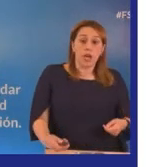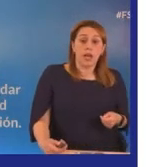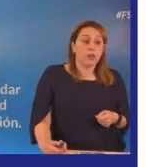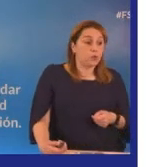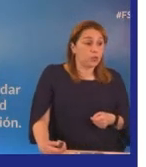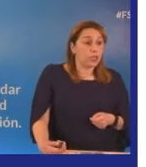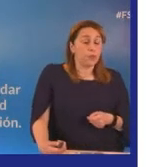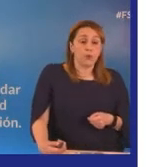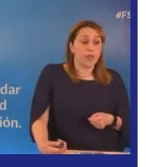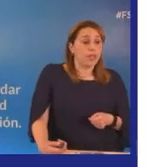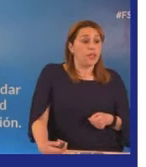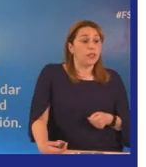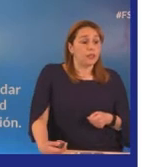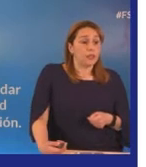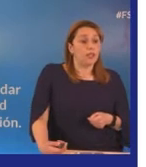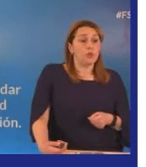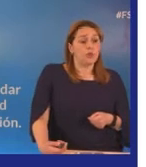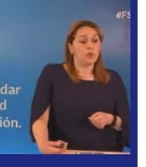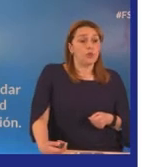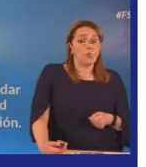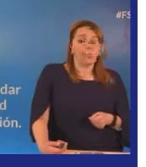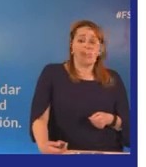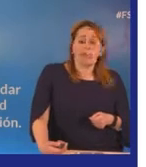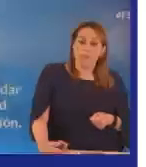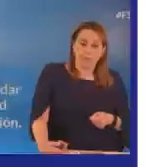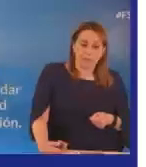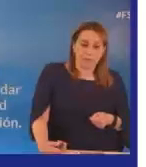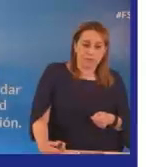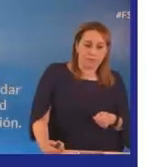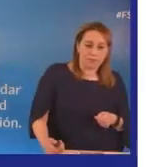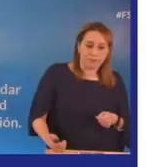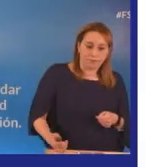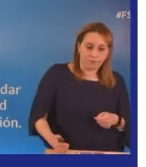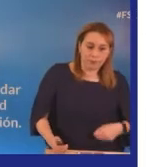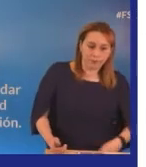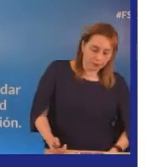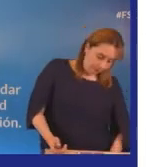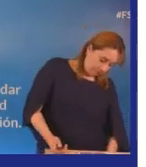necesitemos algún tipo de ayuda y demás.